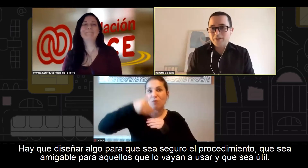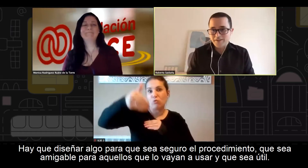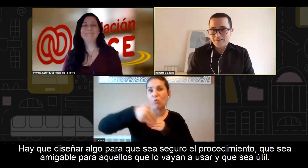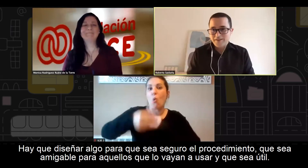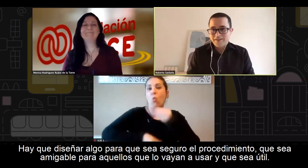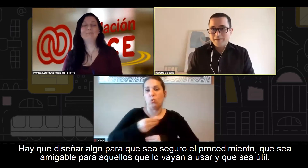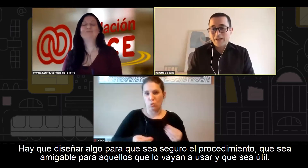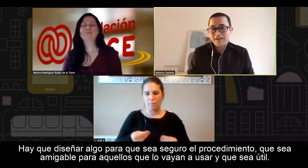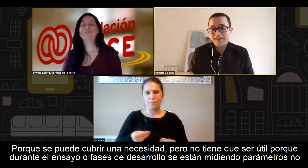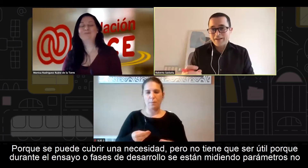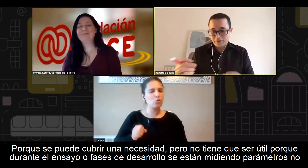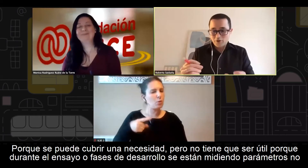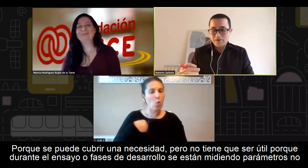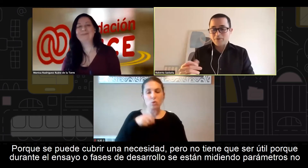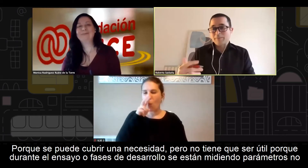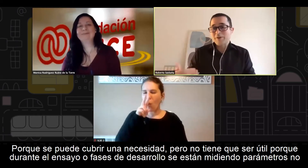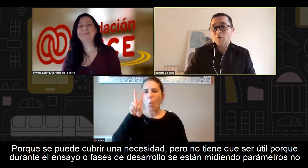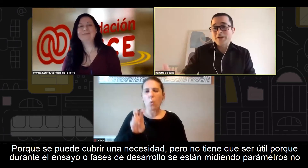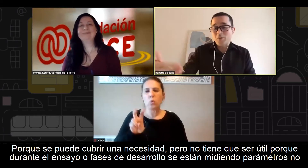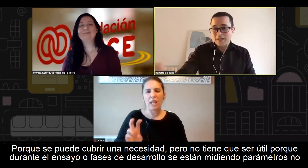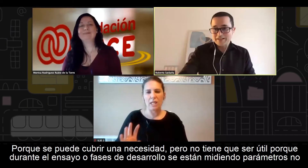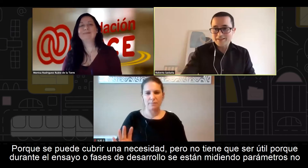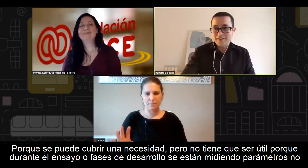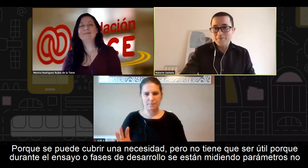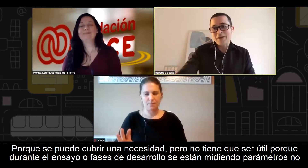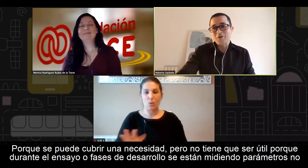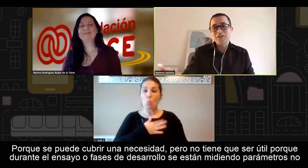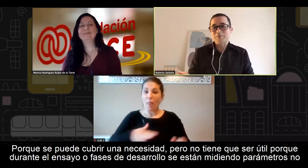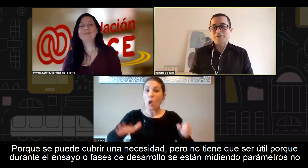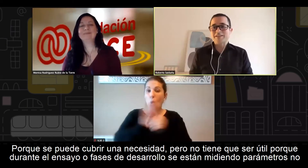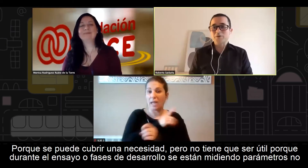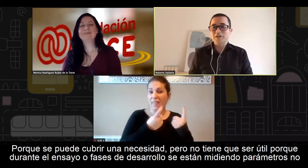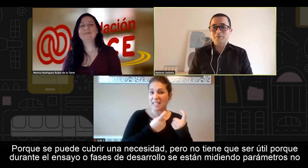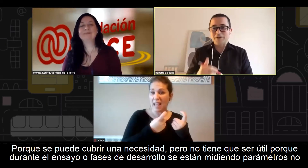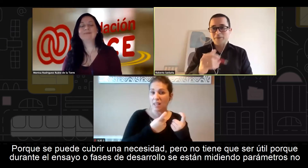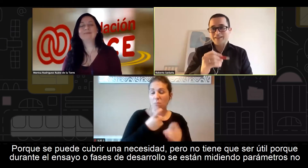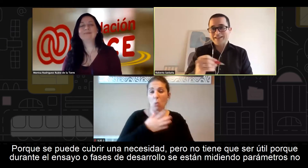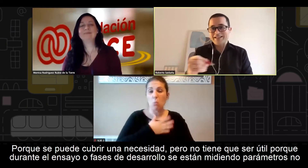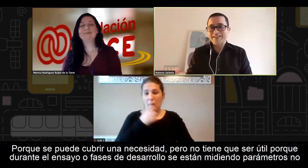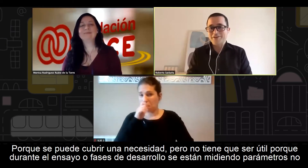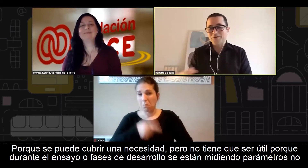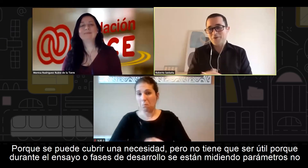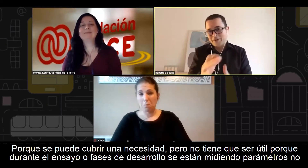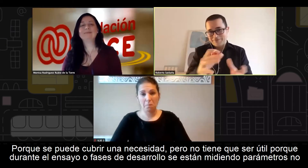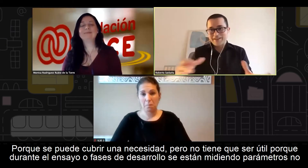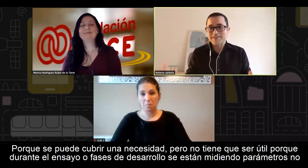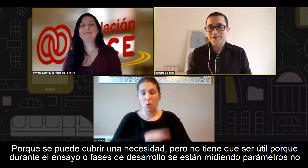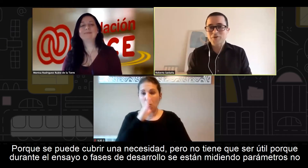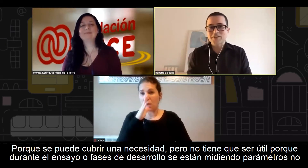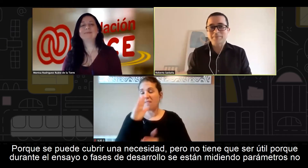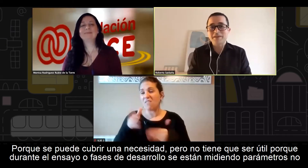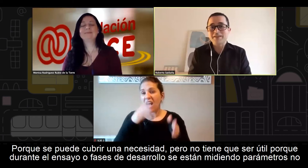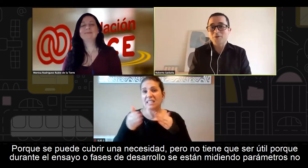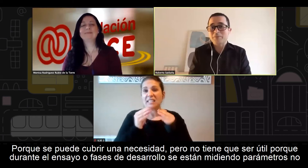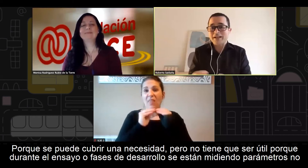útil. Porque no es lo mismo, se puede cubrir una necesidad, pero no tiene por qué ser útil porque durante el ensayo o las fases de desarrollo se